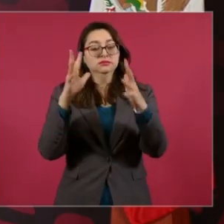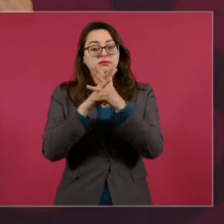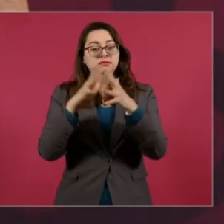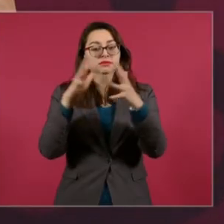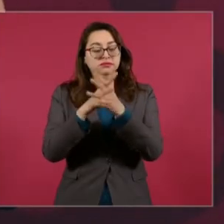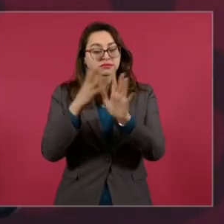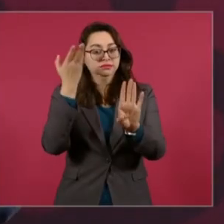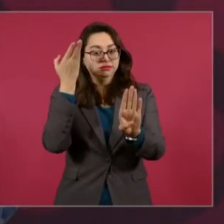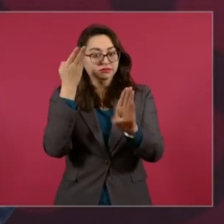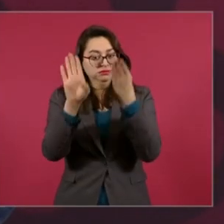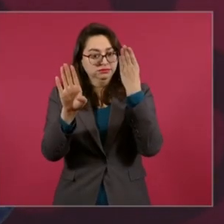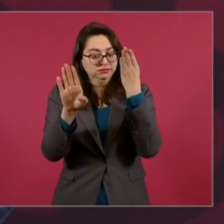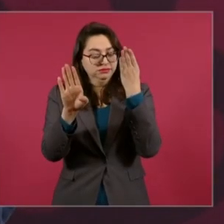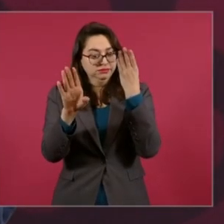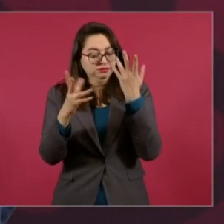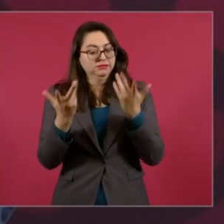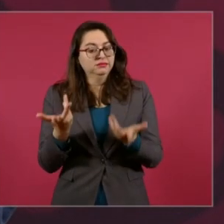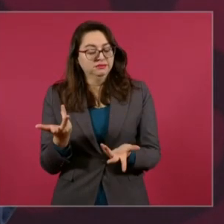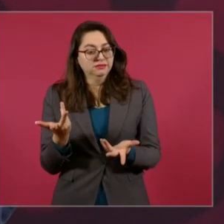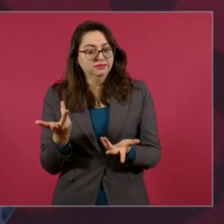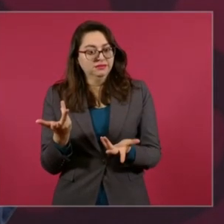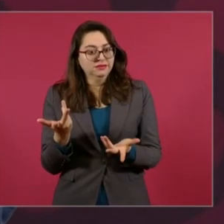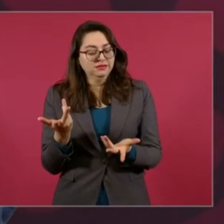hubo un acuerdo